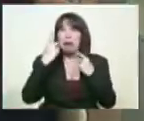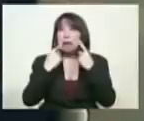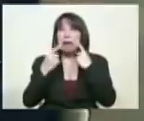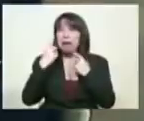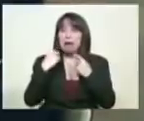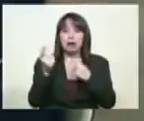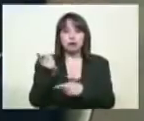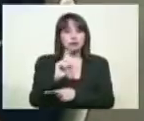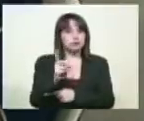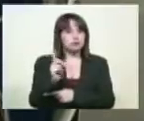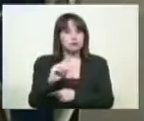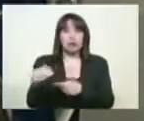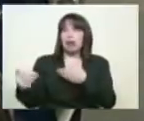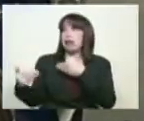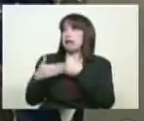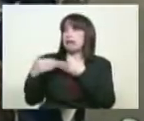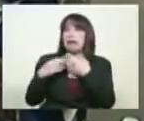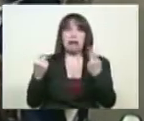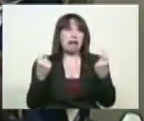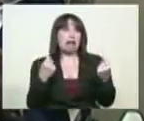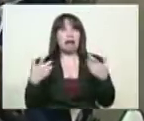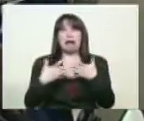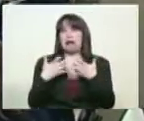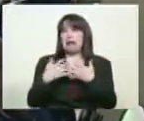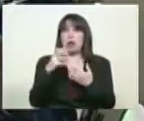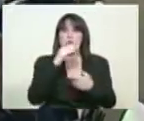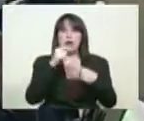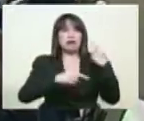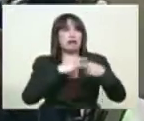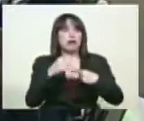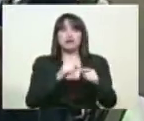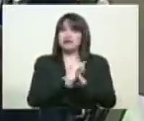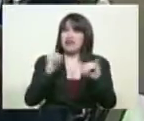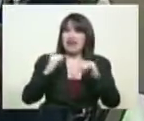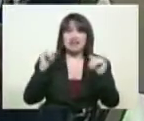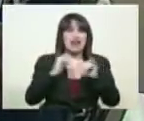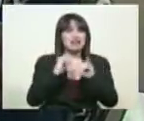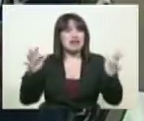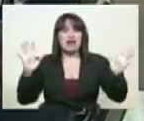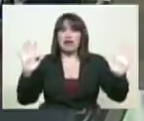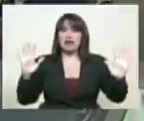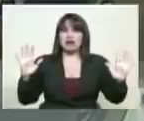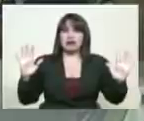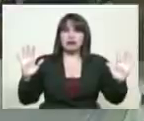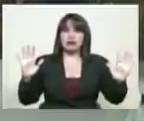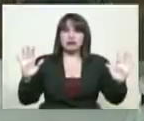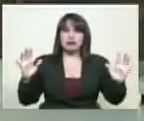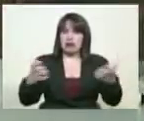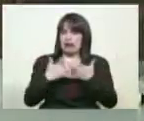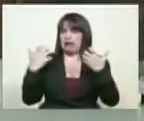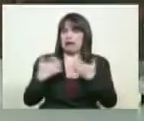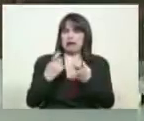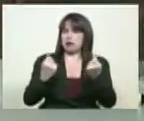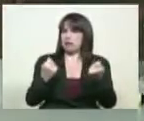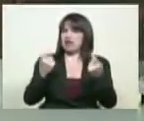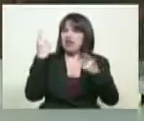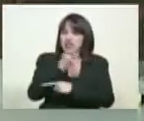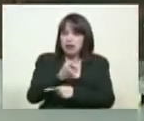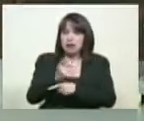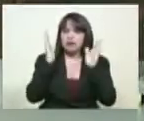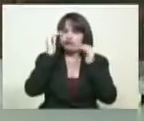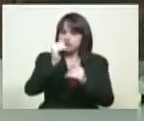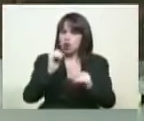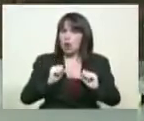lloriqueo que por el bloqueo por la carga económica no está el caucho no no no se explique que acabe el lloriqueo vale tenemos que pasar del lloriqueo a las soluciones